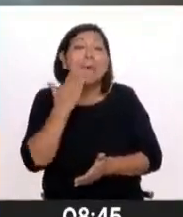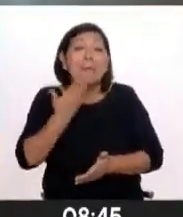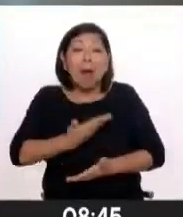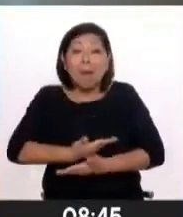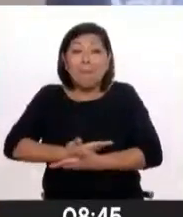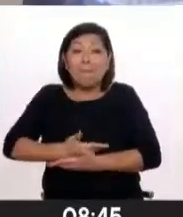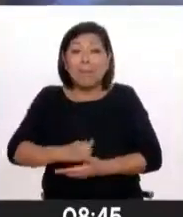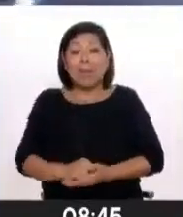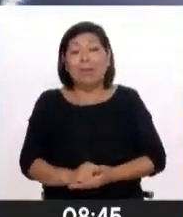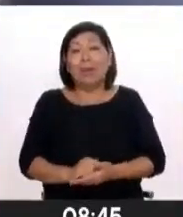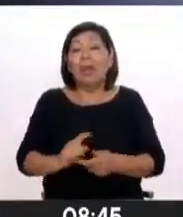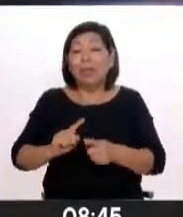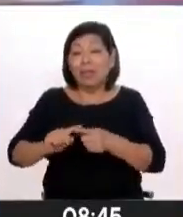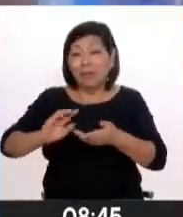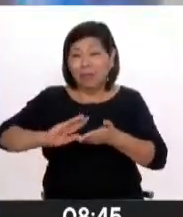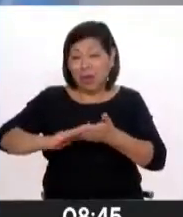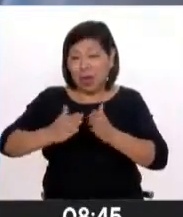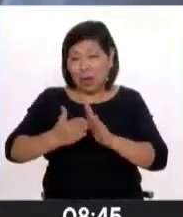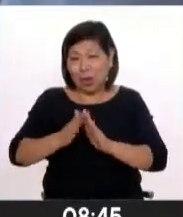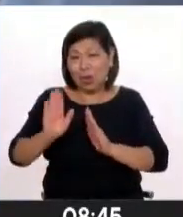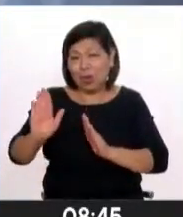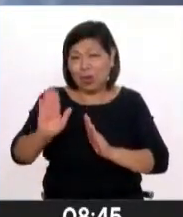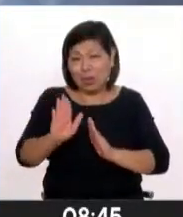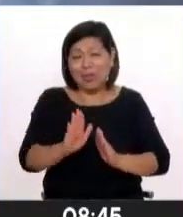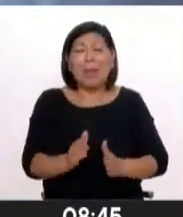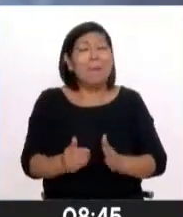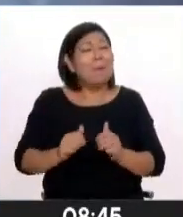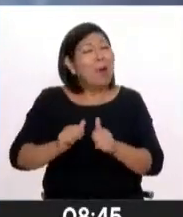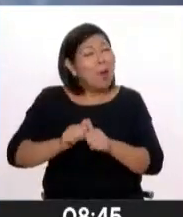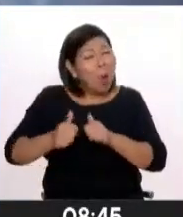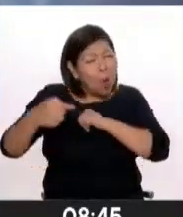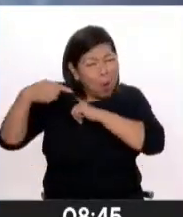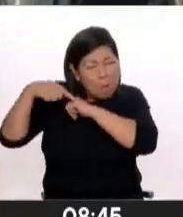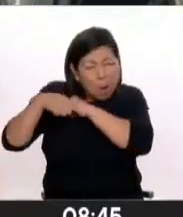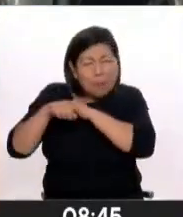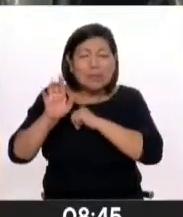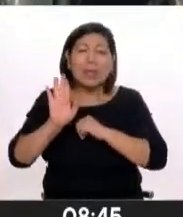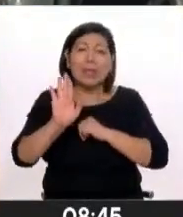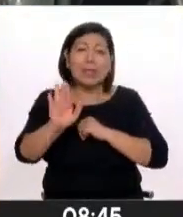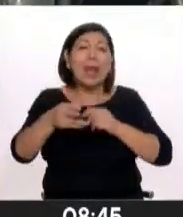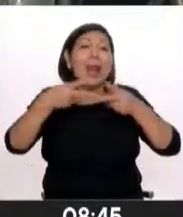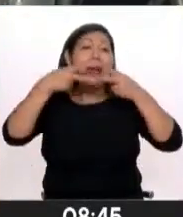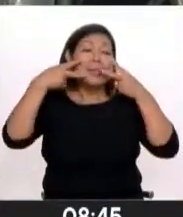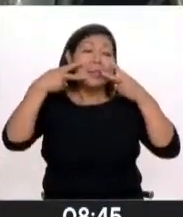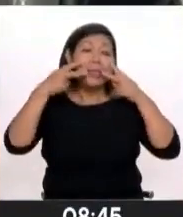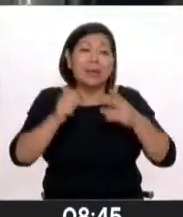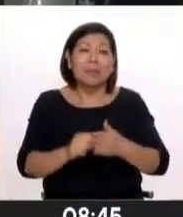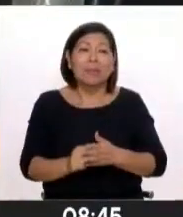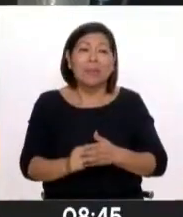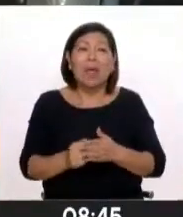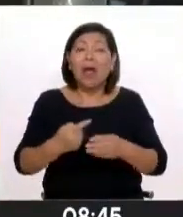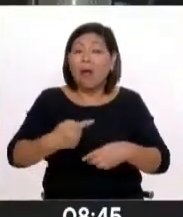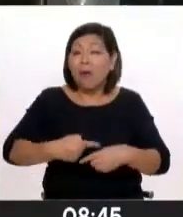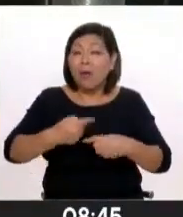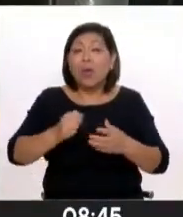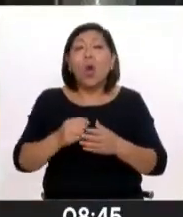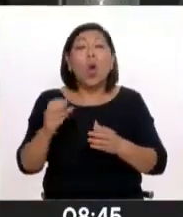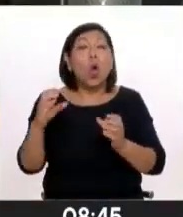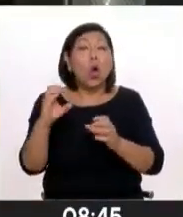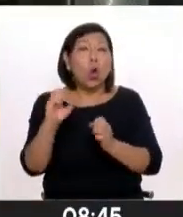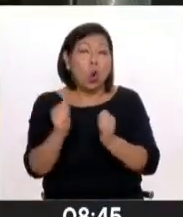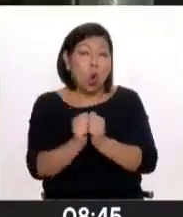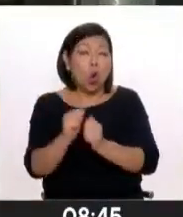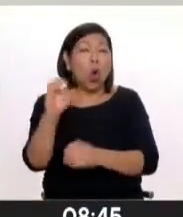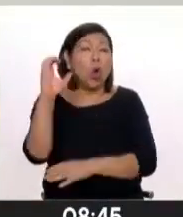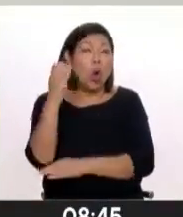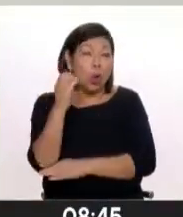gestantes de las comunidades indígenas y mestizas más alejadas de la región, llegando incluso a zonas fronterizas con Colombia, Ecuador